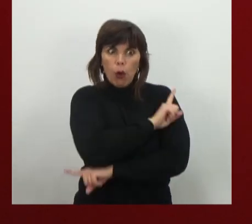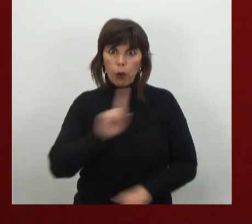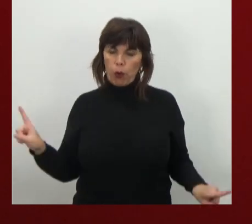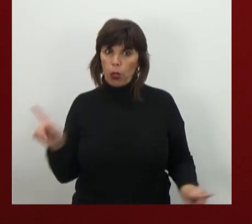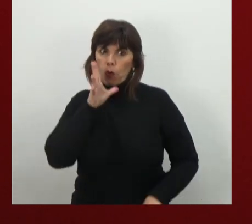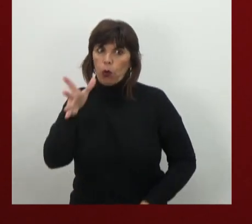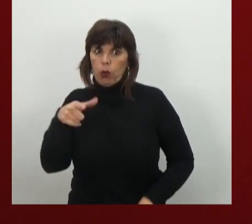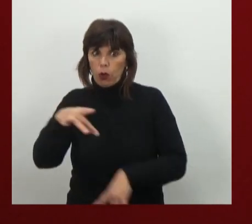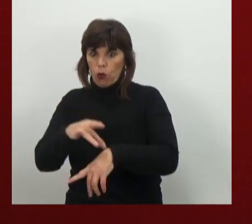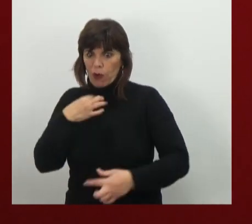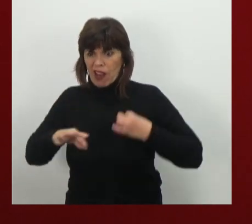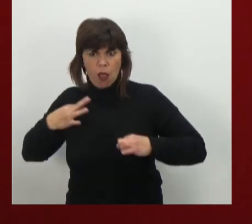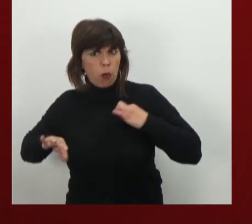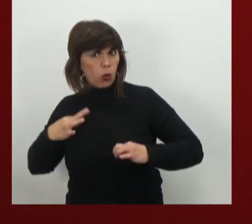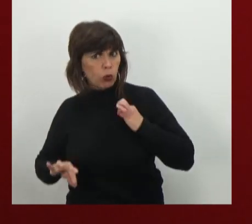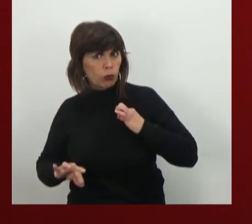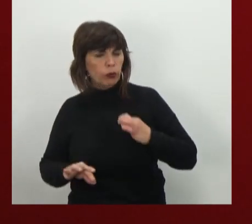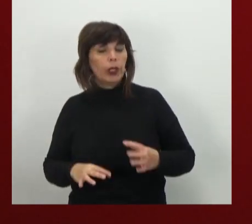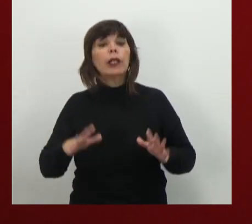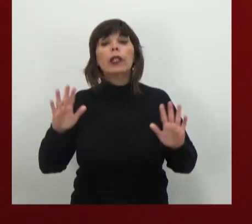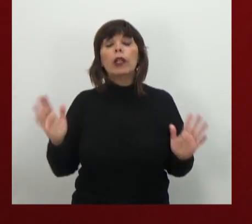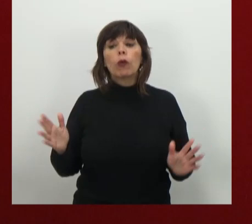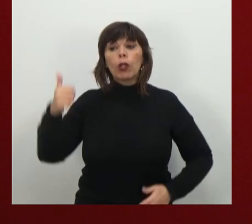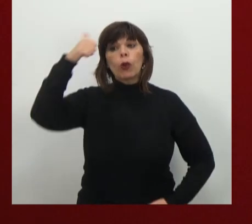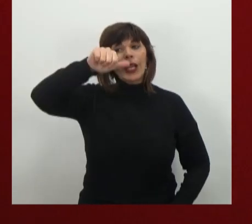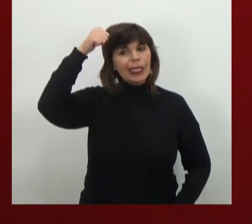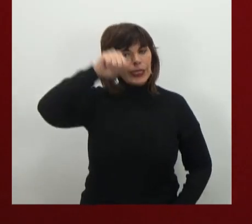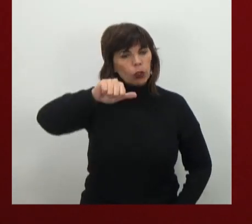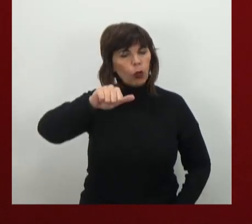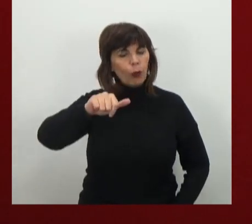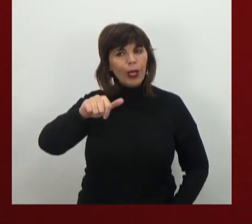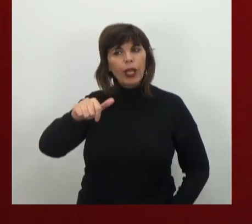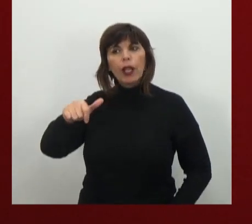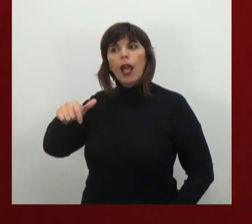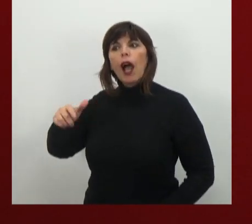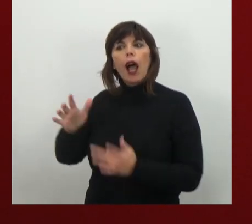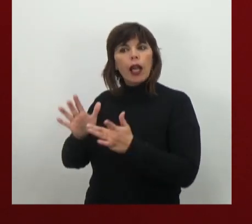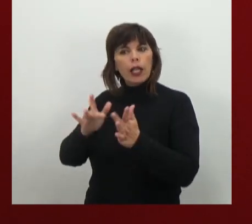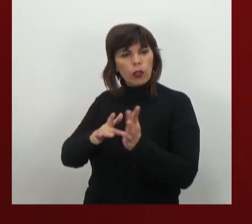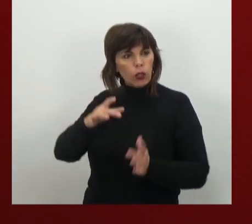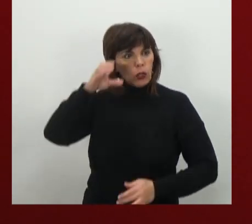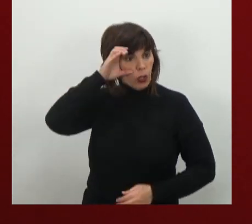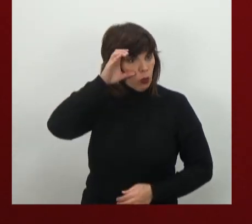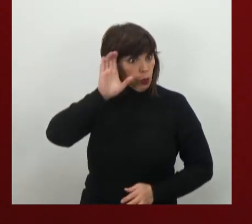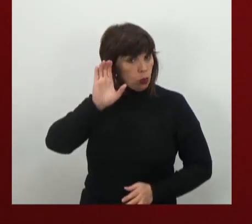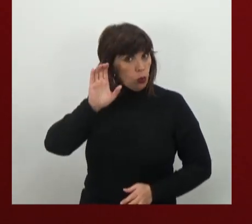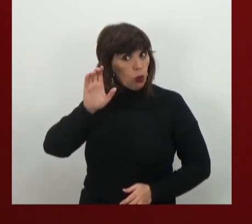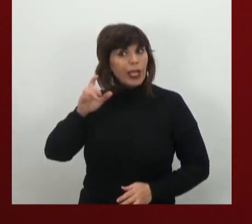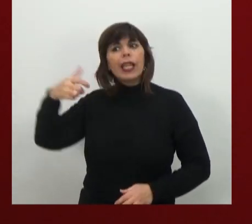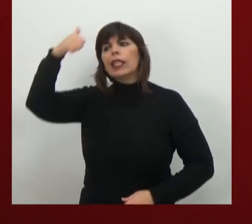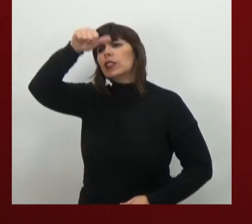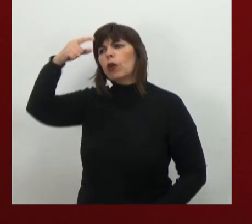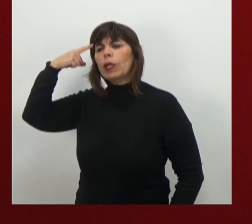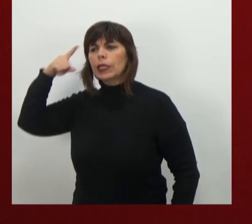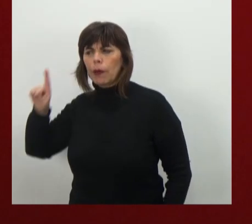las palabras de Jesucristo, y este hombre sabía que según la ley de Moisés,